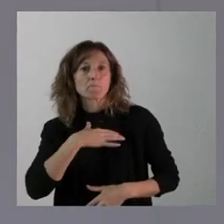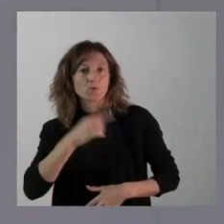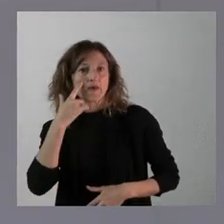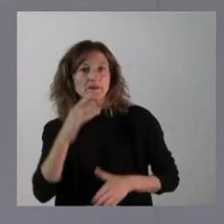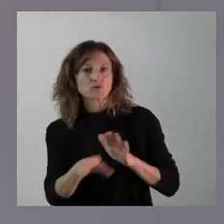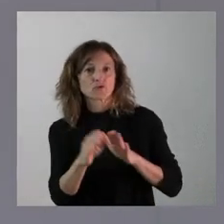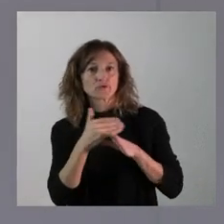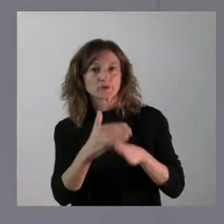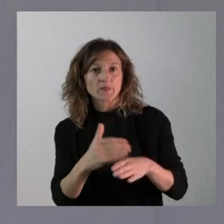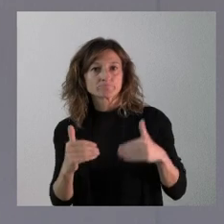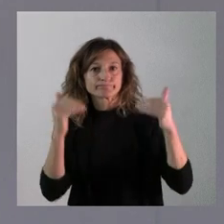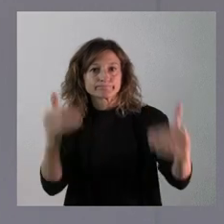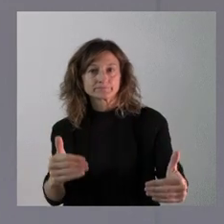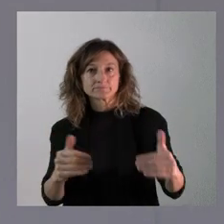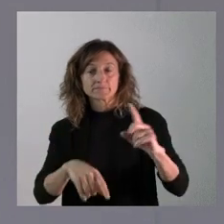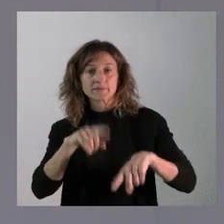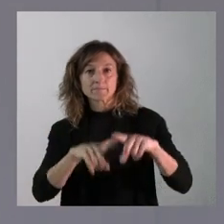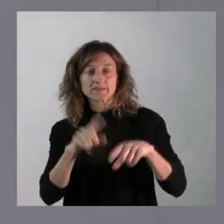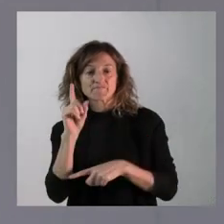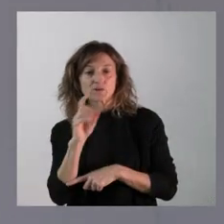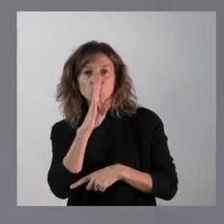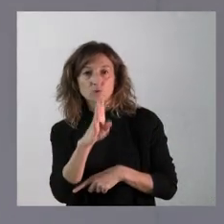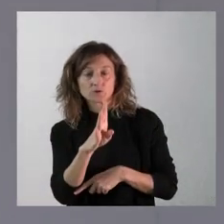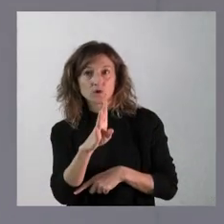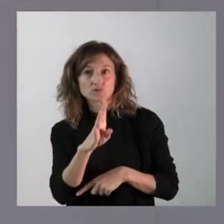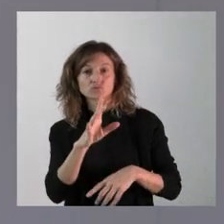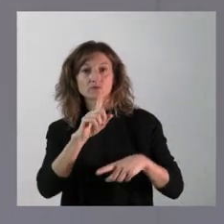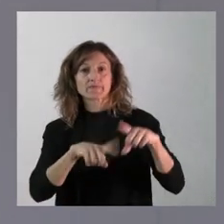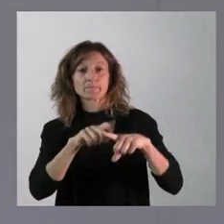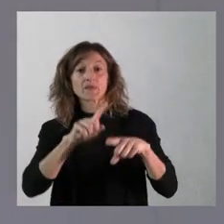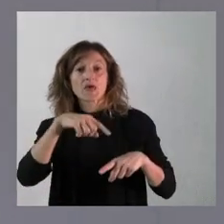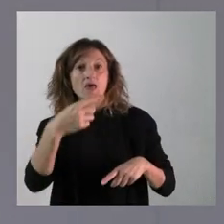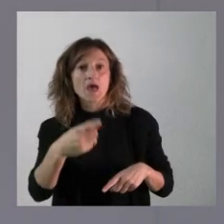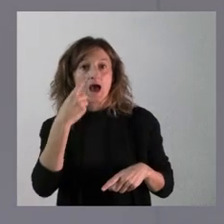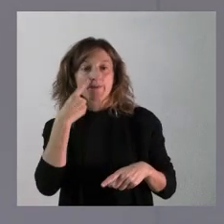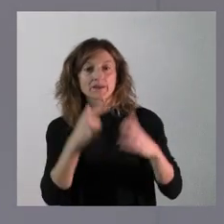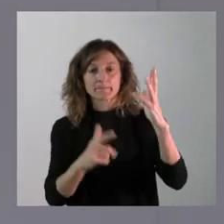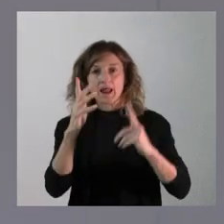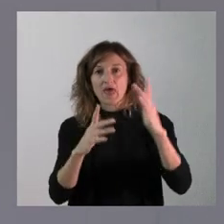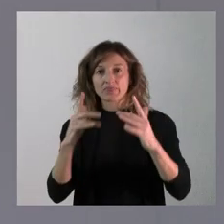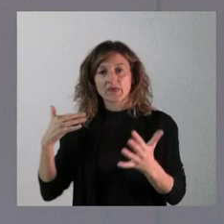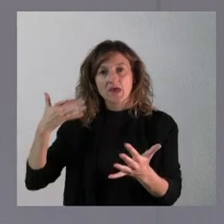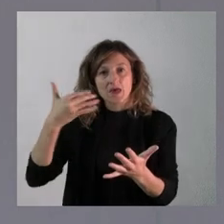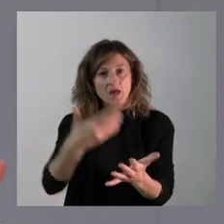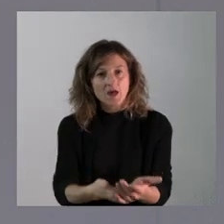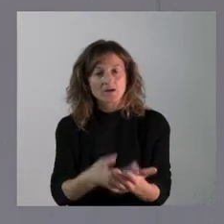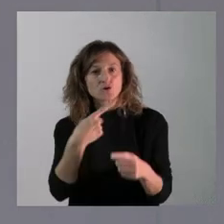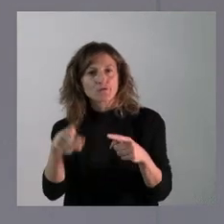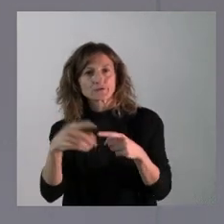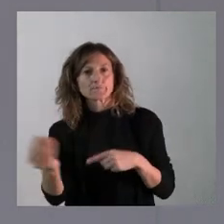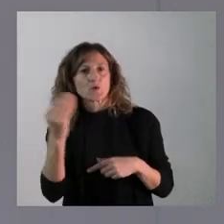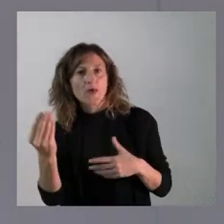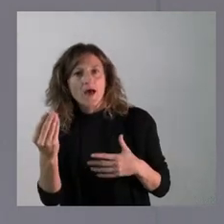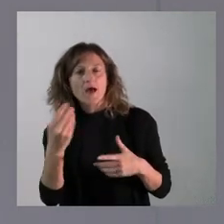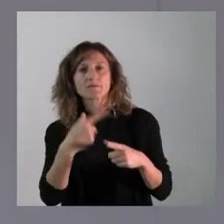continuidad en el futuro lógicamente se fija en cuatro años en la idea de que cuatro años después pues te permita hacer un balance te permite ver qué cosas podemos mejorar